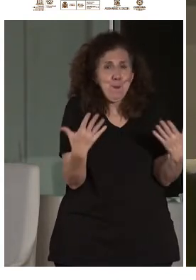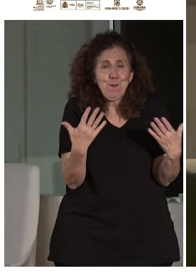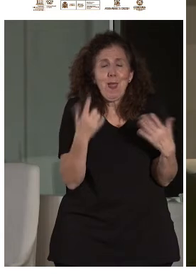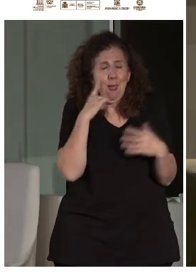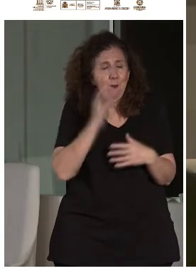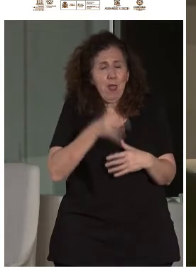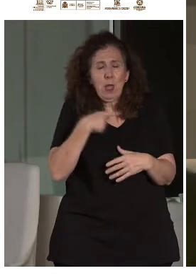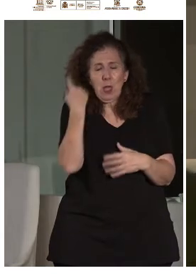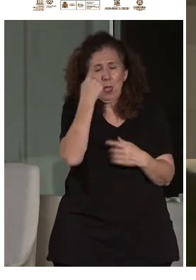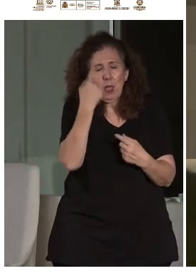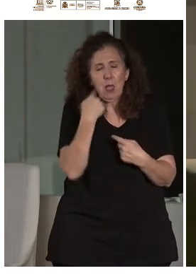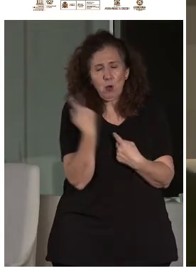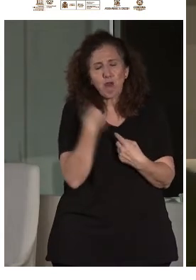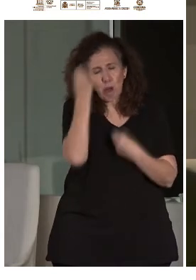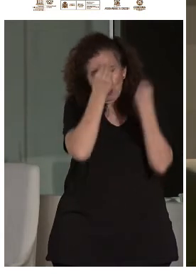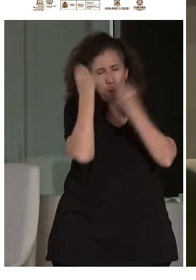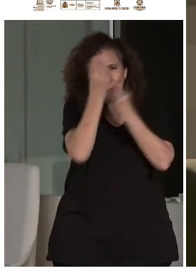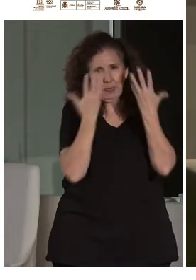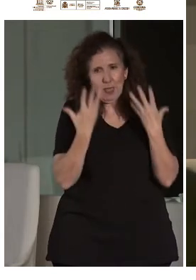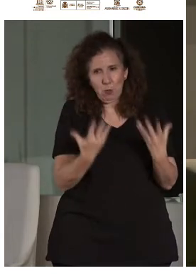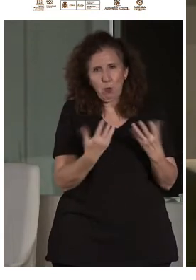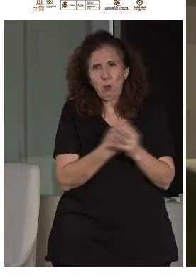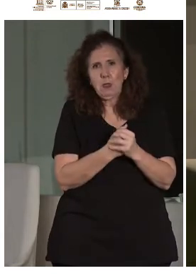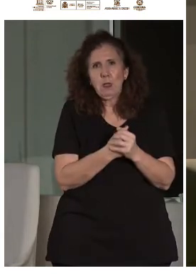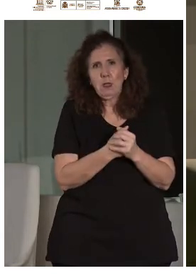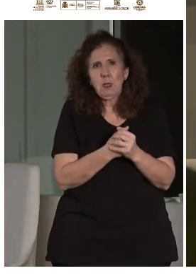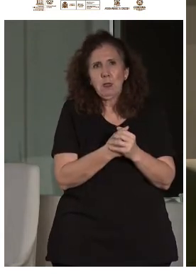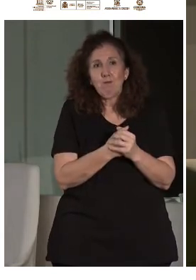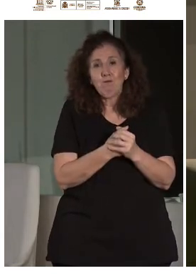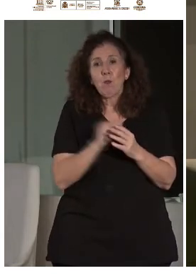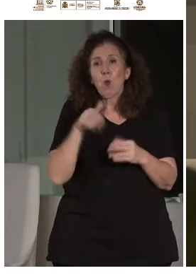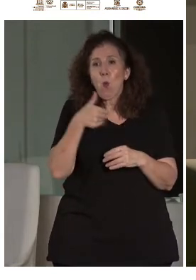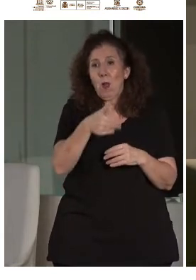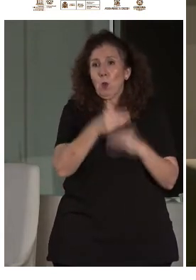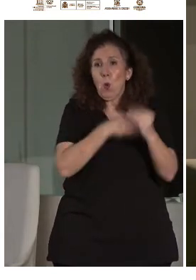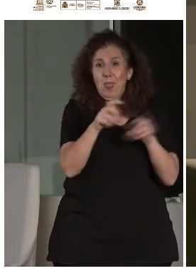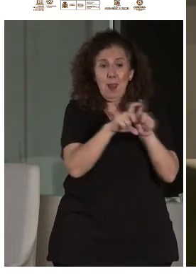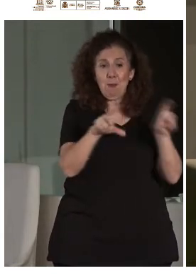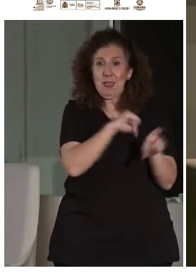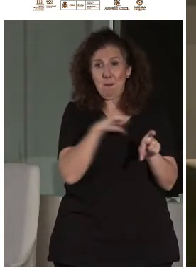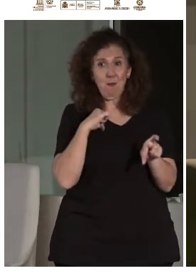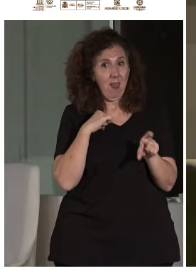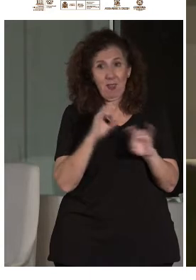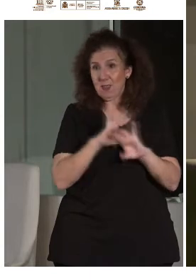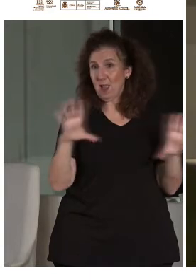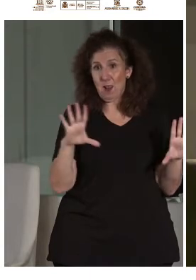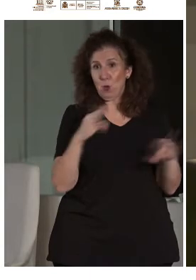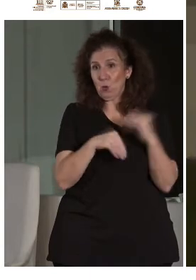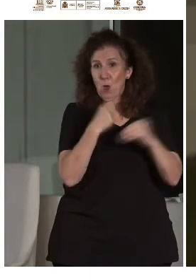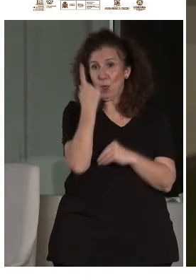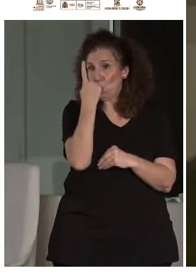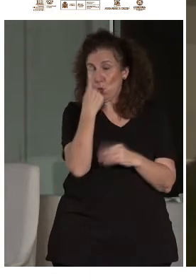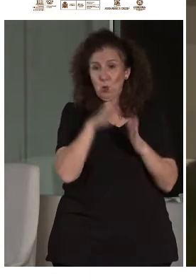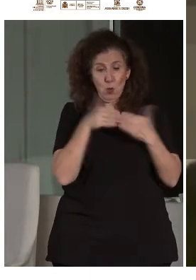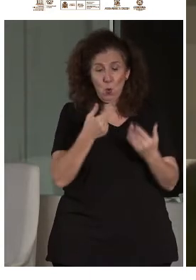en general, desde luego, cuando se haga cuando lo haga Melanie o sea un privado, es muy fácil. Eso haces un seguro de día y